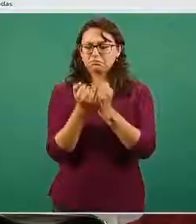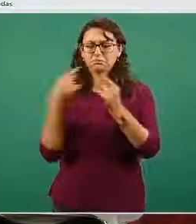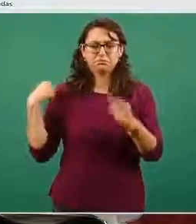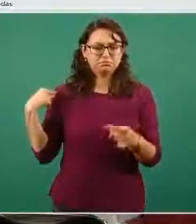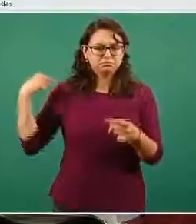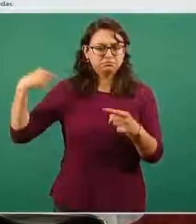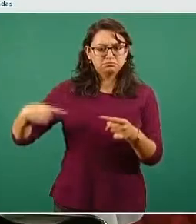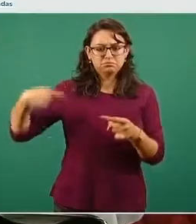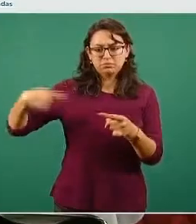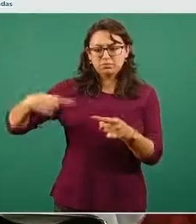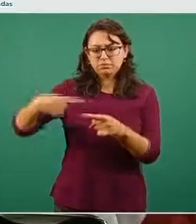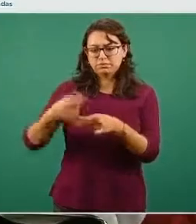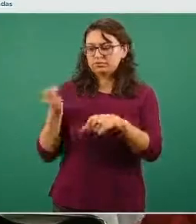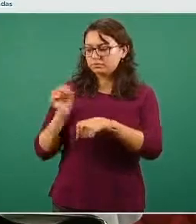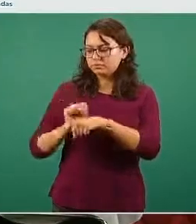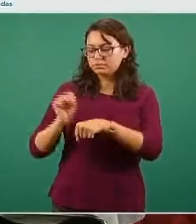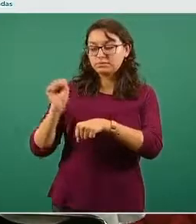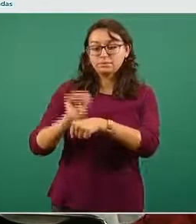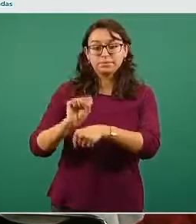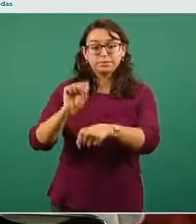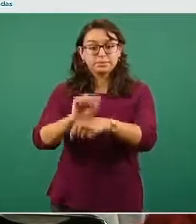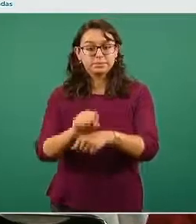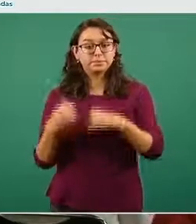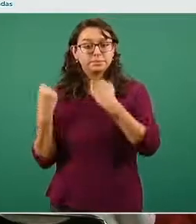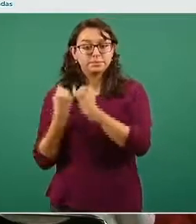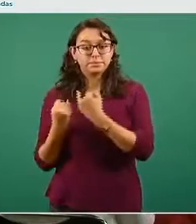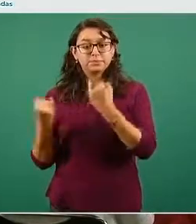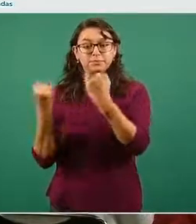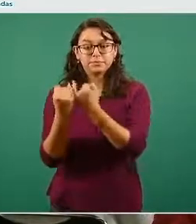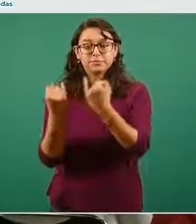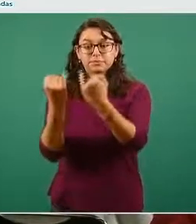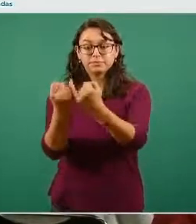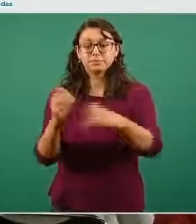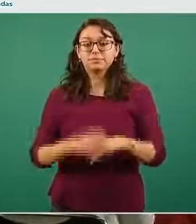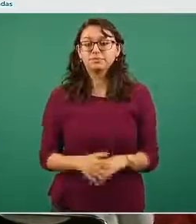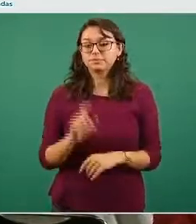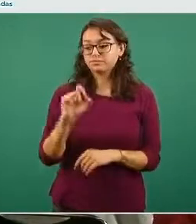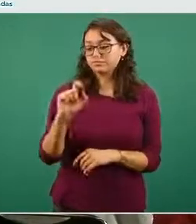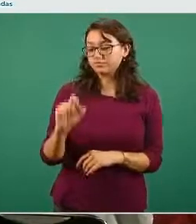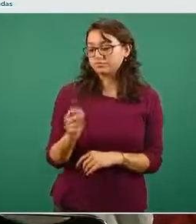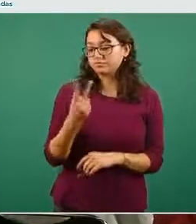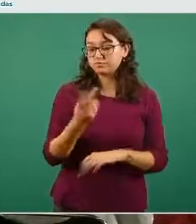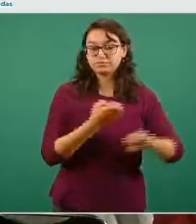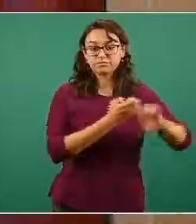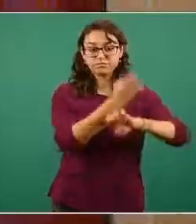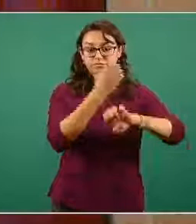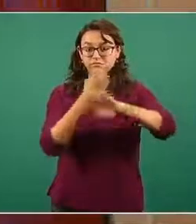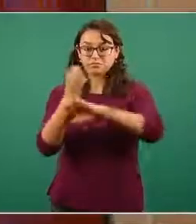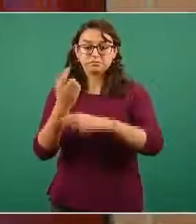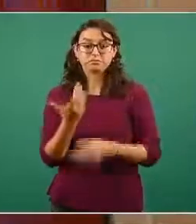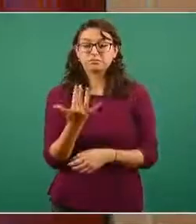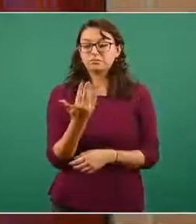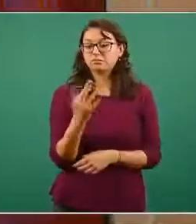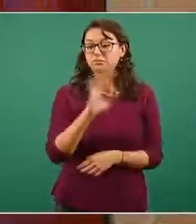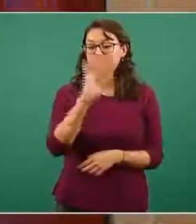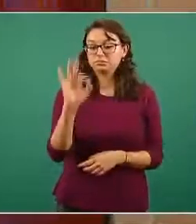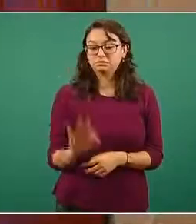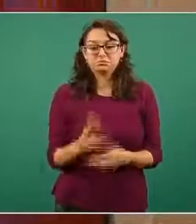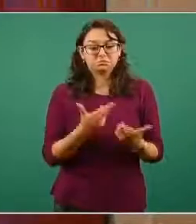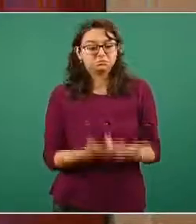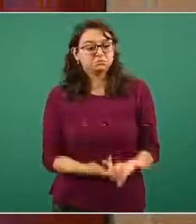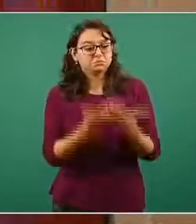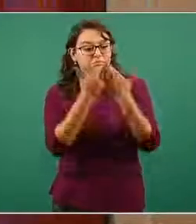estado presentando toda la semana y la semana pasada. 22 entidades, la mayoría con menos del 50%